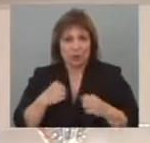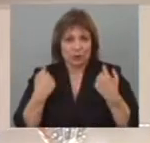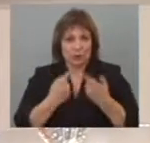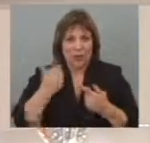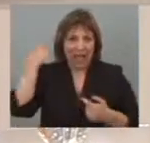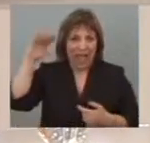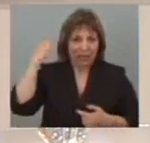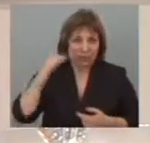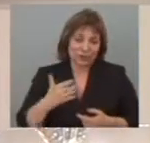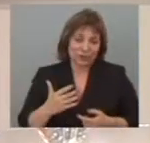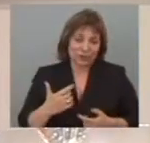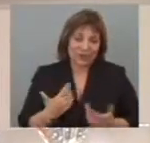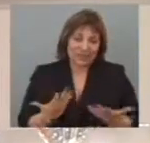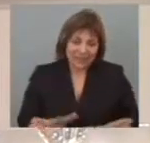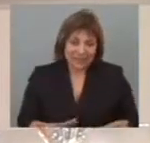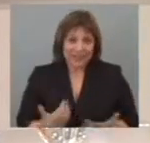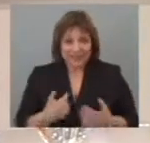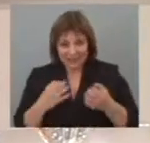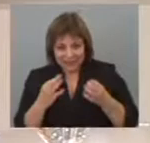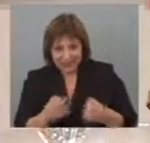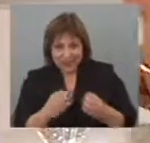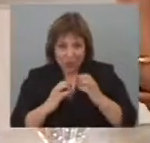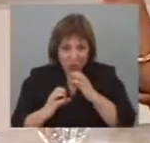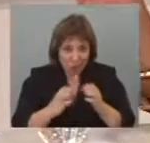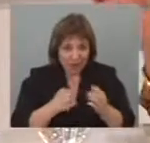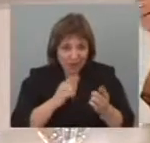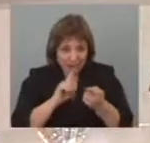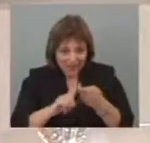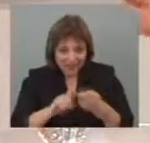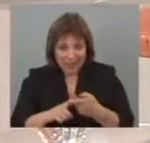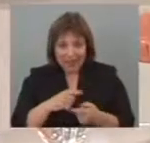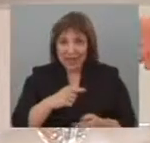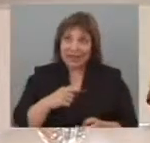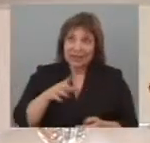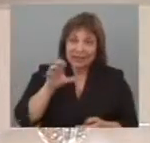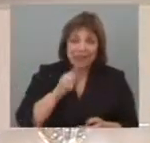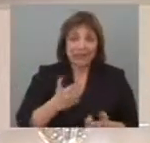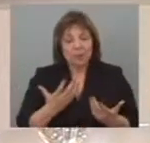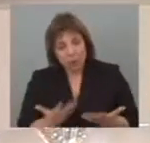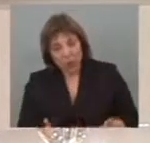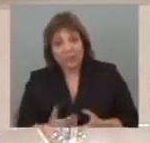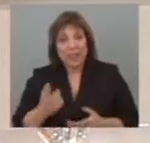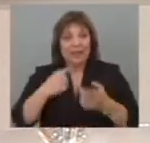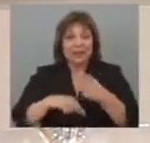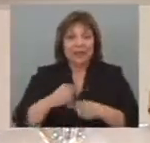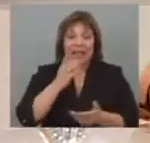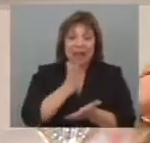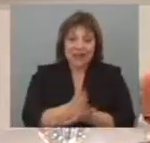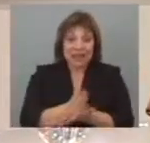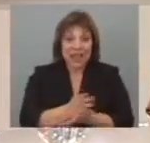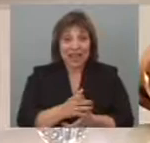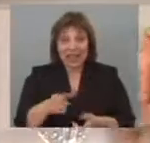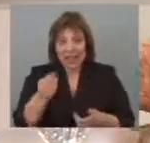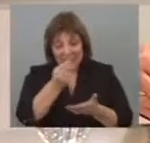somos gente grande. Bueno, les llegaremos con nuestro medio de comunicación que queríamos nosotros. Bueno, terminamos que hasta